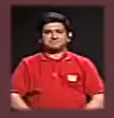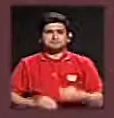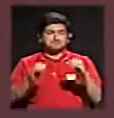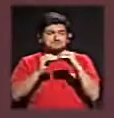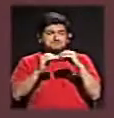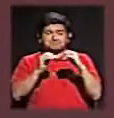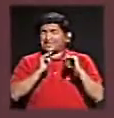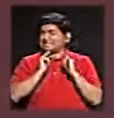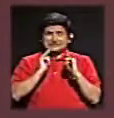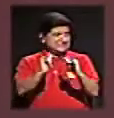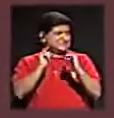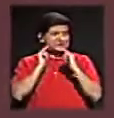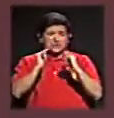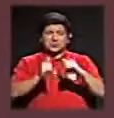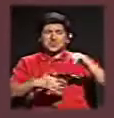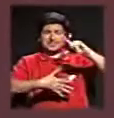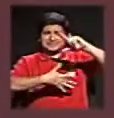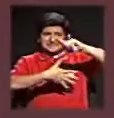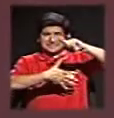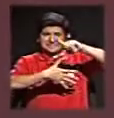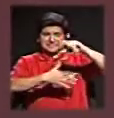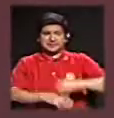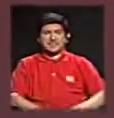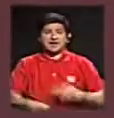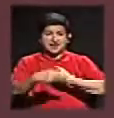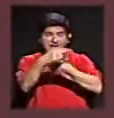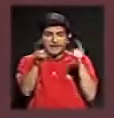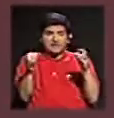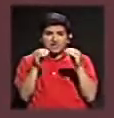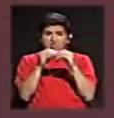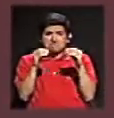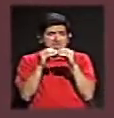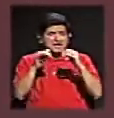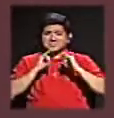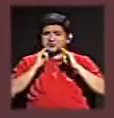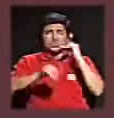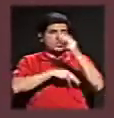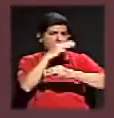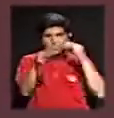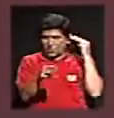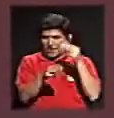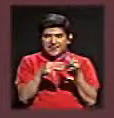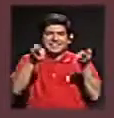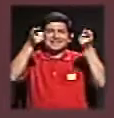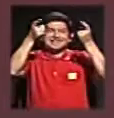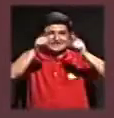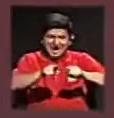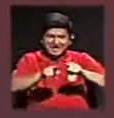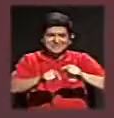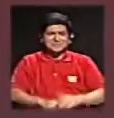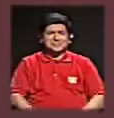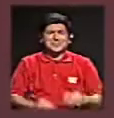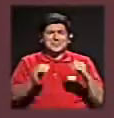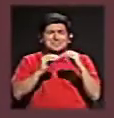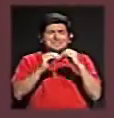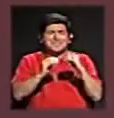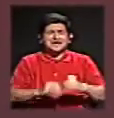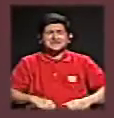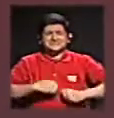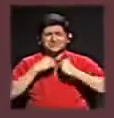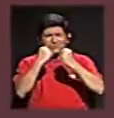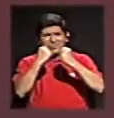más desiguales de América Latina, la región más desigual del mundo. El caso extremo es